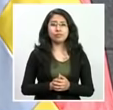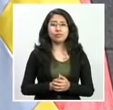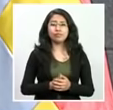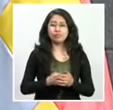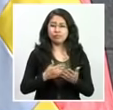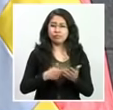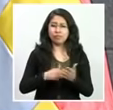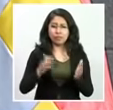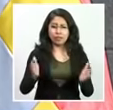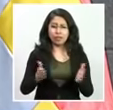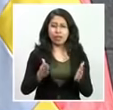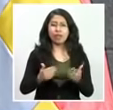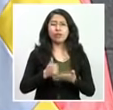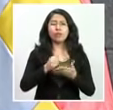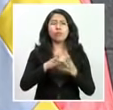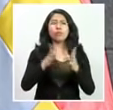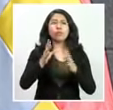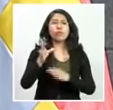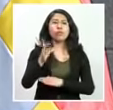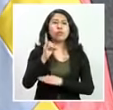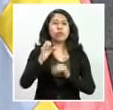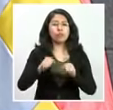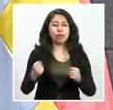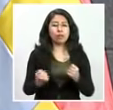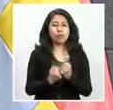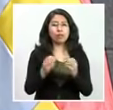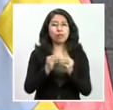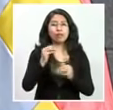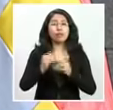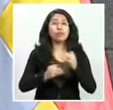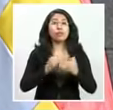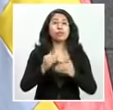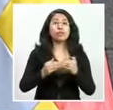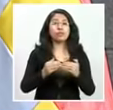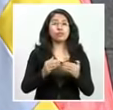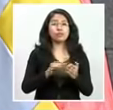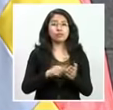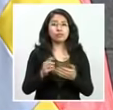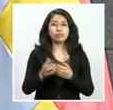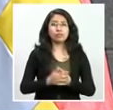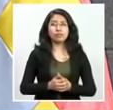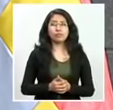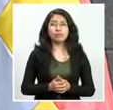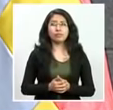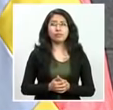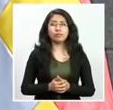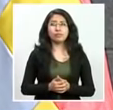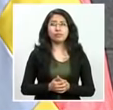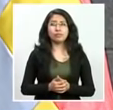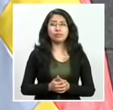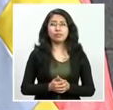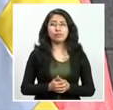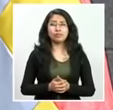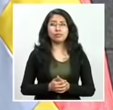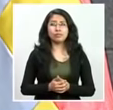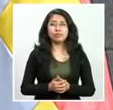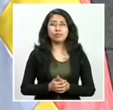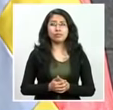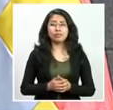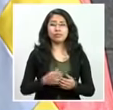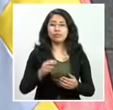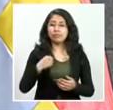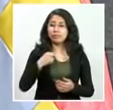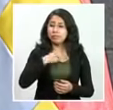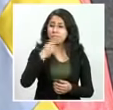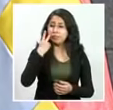al país y fortalece nuestro proceso, porque es siempre un hombre, va a ser siempre un hombre del proceso, un hombre de consulta, ya me imagino, hermano